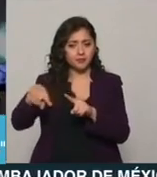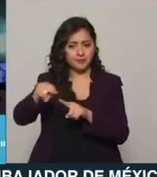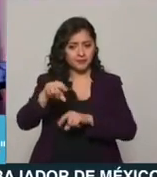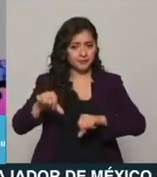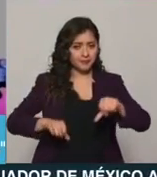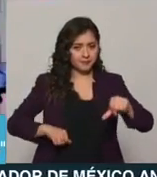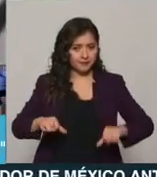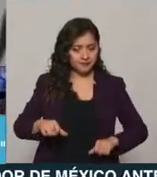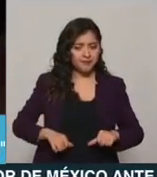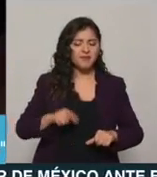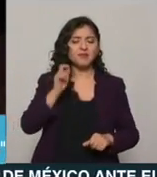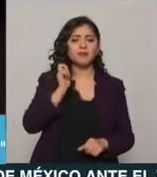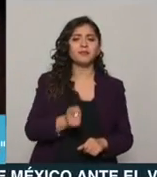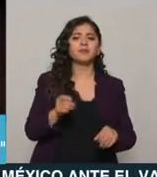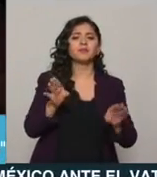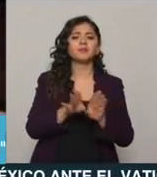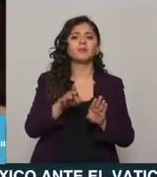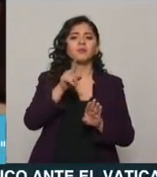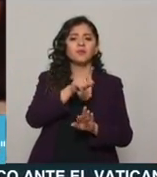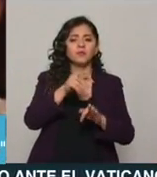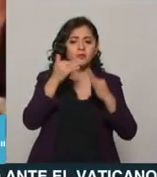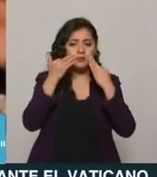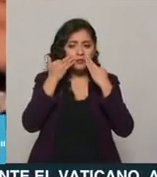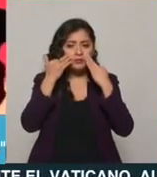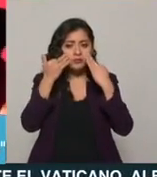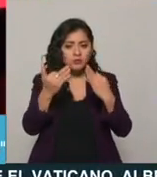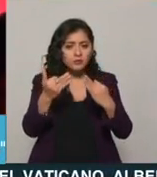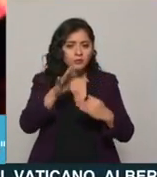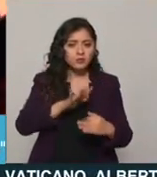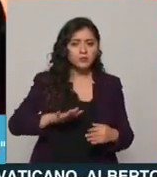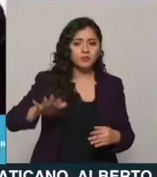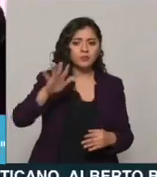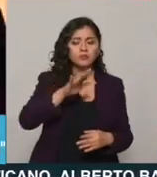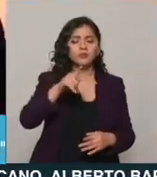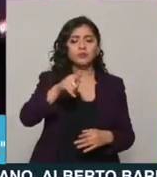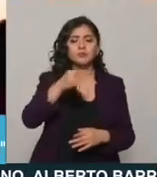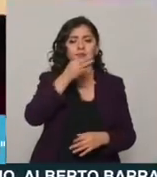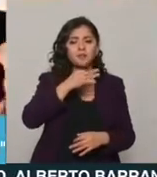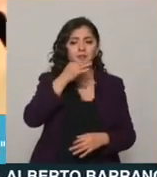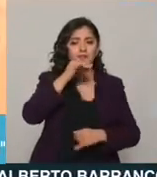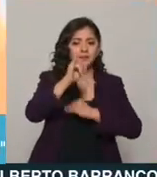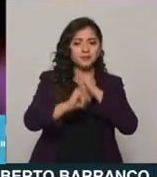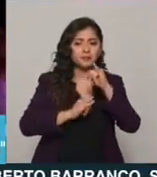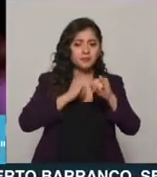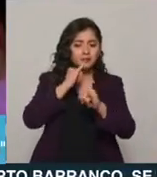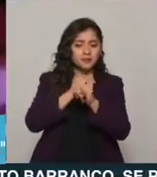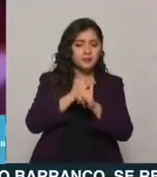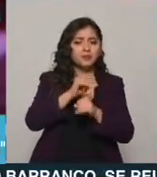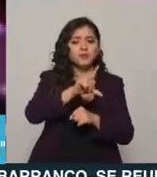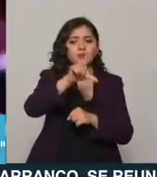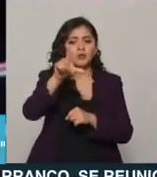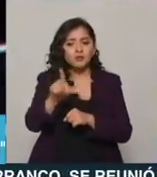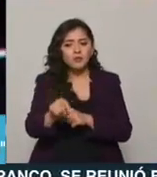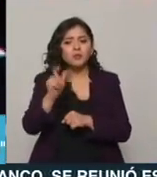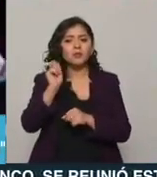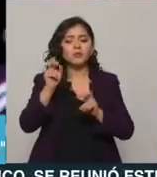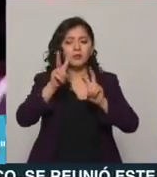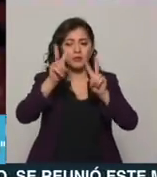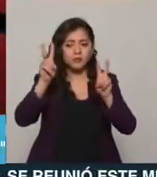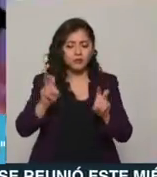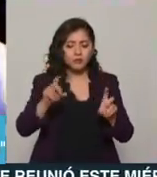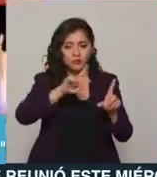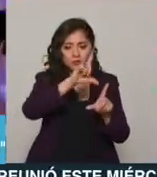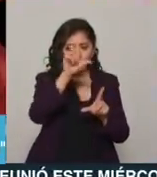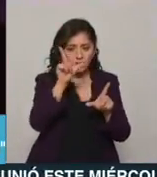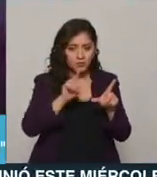entre muestras de piezas internacionales que tenemos acompañando las piezas nacionales de